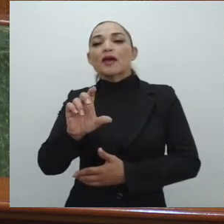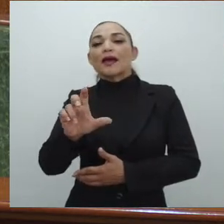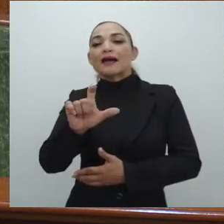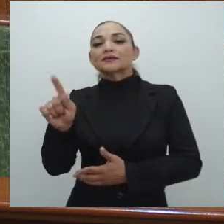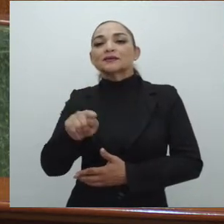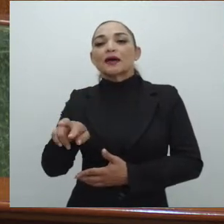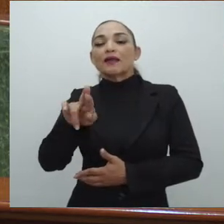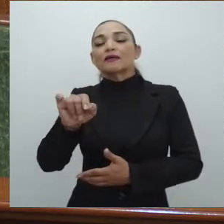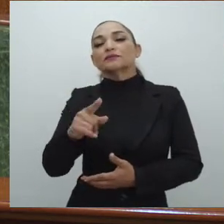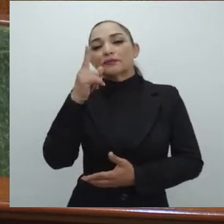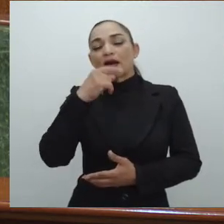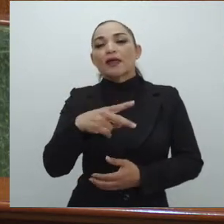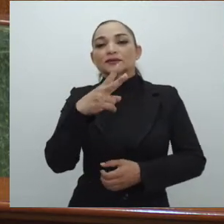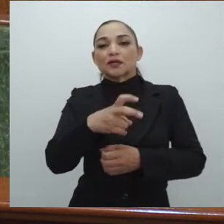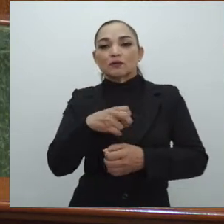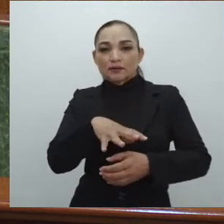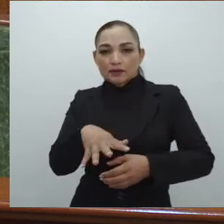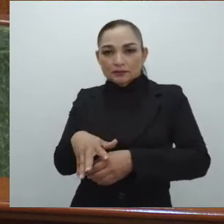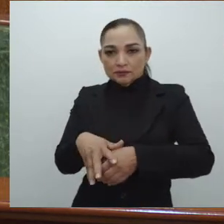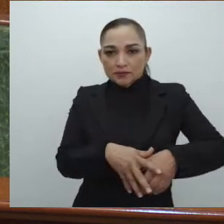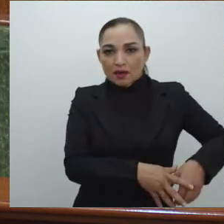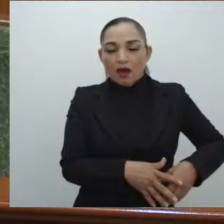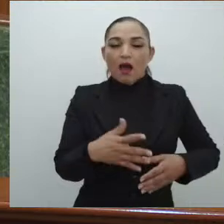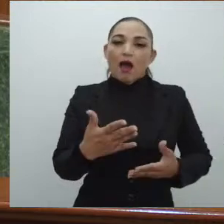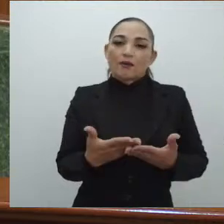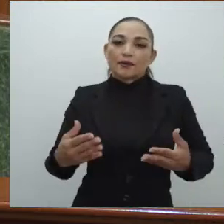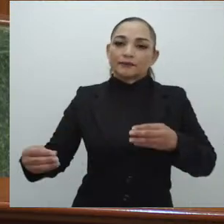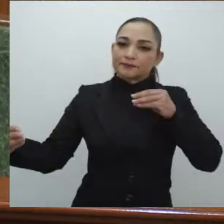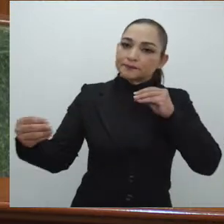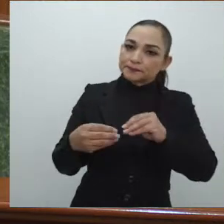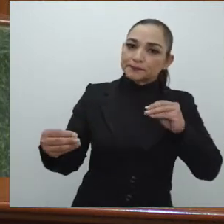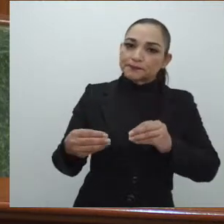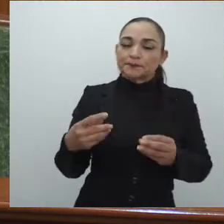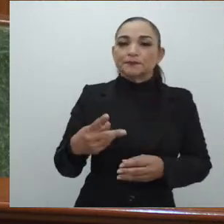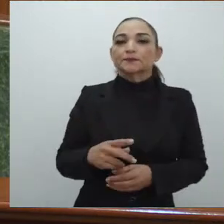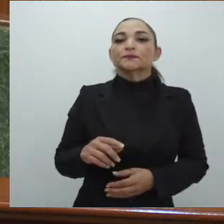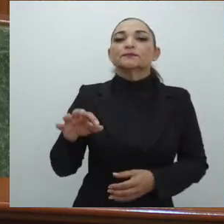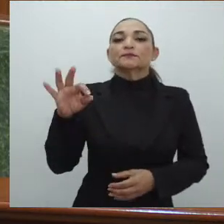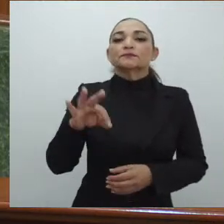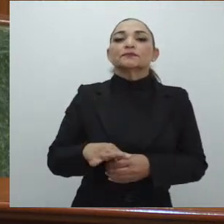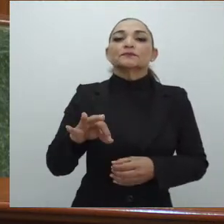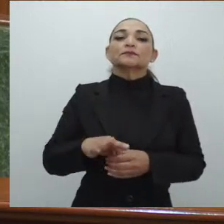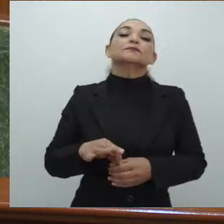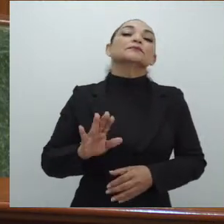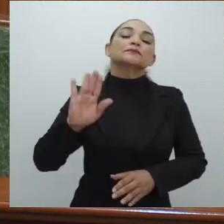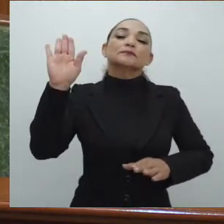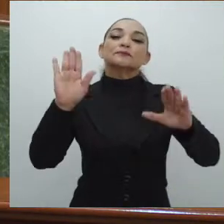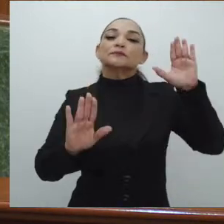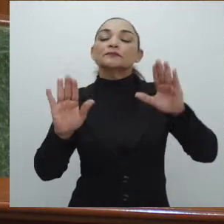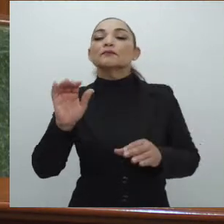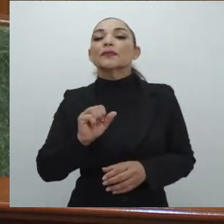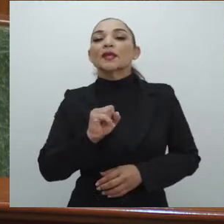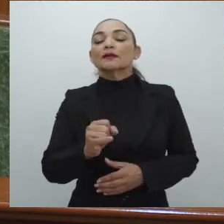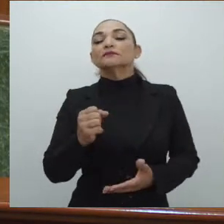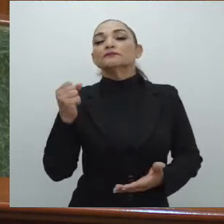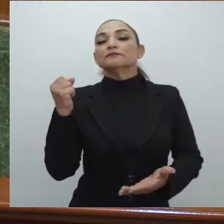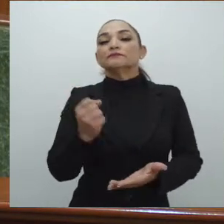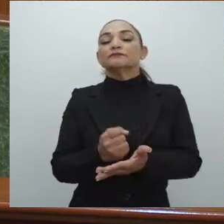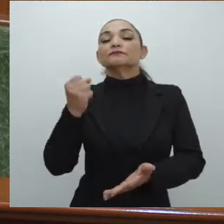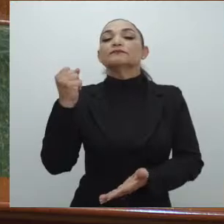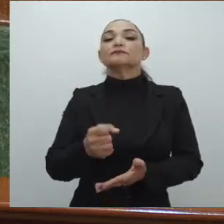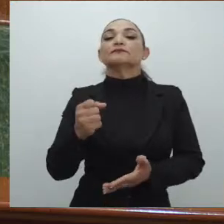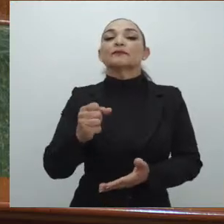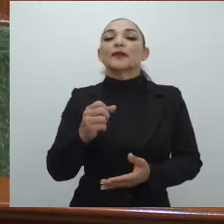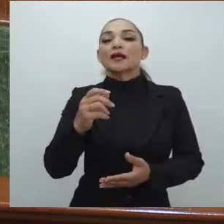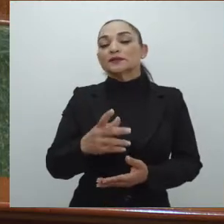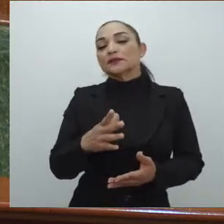se dispense la segunda de este dictamen y se ponga a discusión, por lo que en votación económica se pregunta si se aprueba tal dispensa. Las diputadas y los diputados que estén